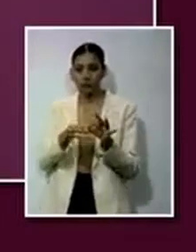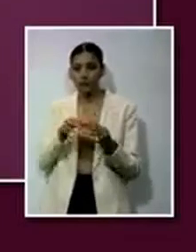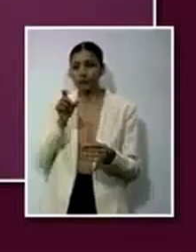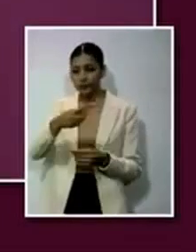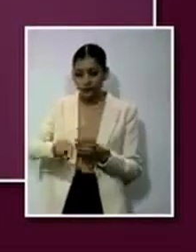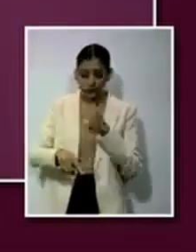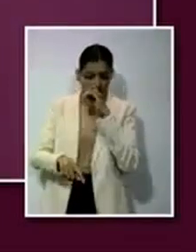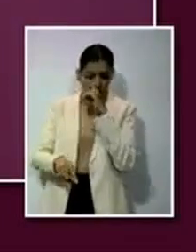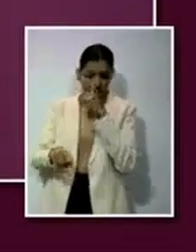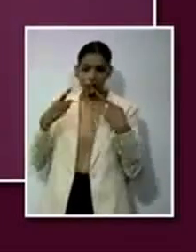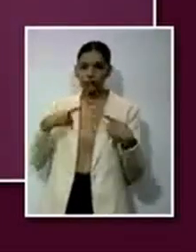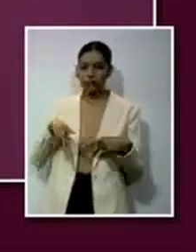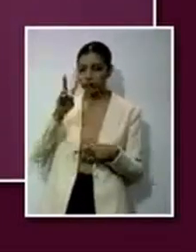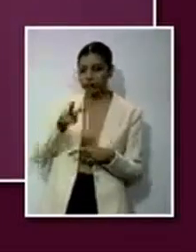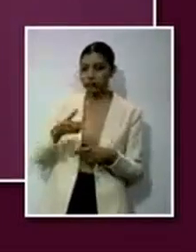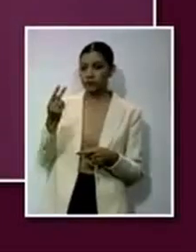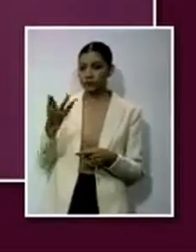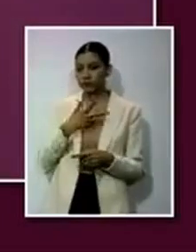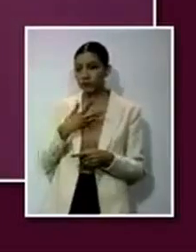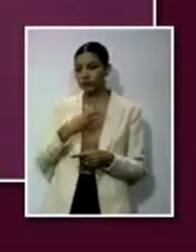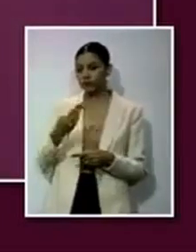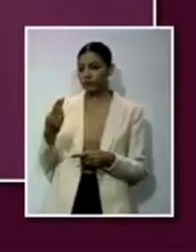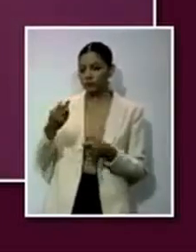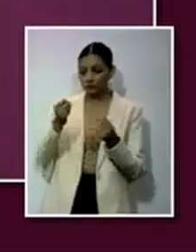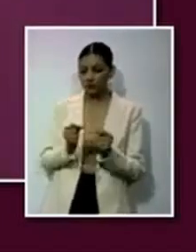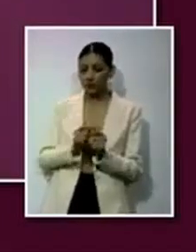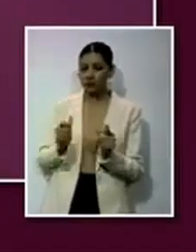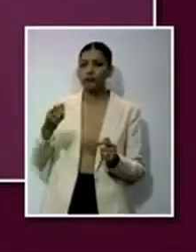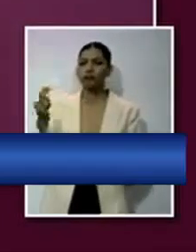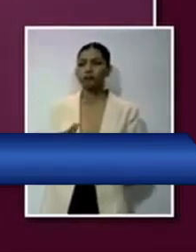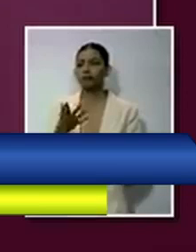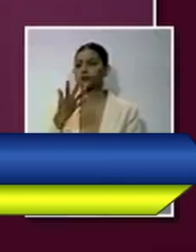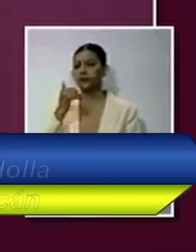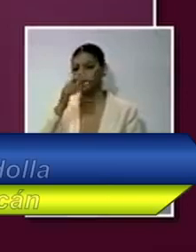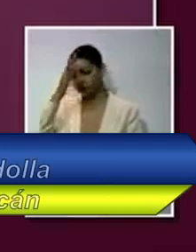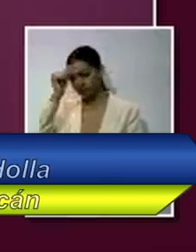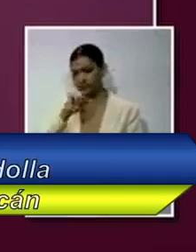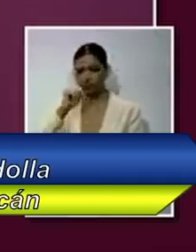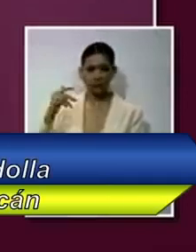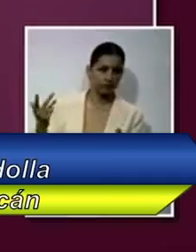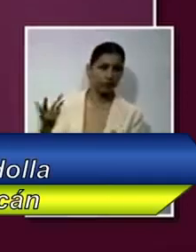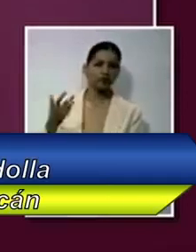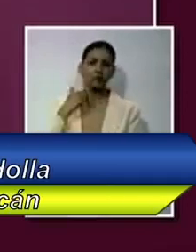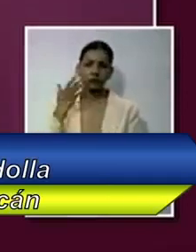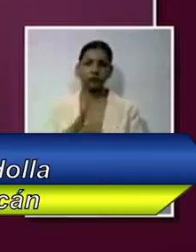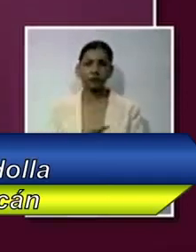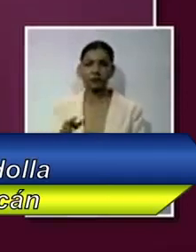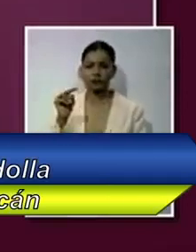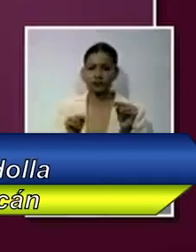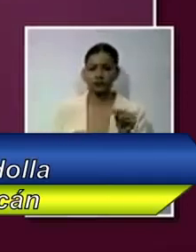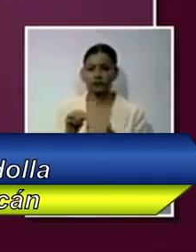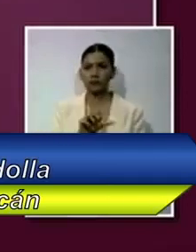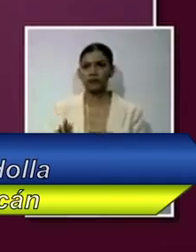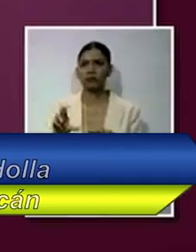que se han registrado en el municipio. Miren, no hay desacuerdo. Lo que queremos es aumentar el nivel de coordinación. Eso es lo